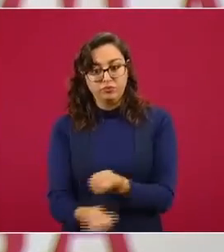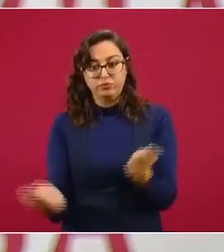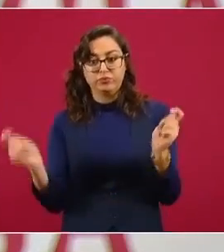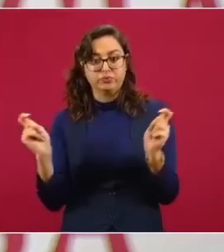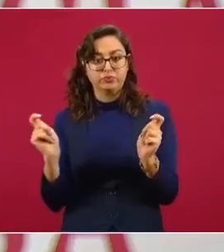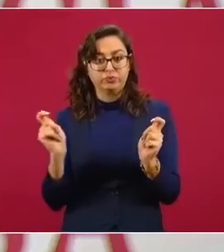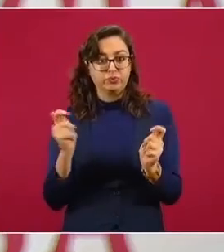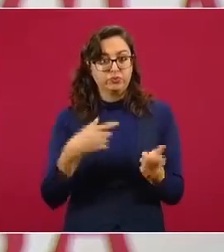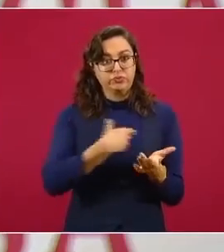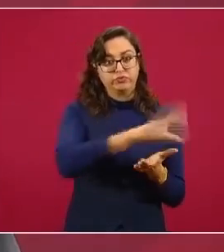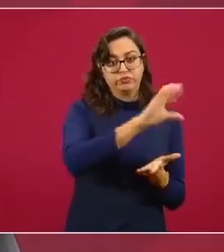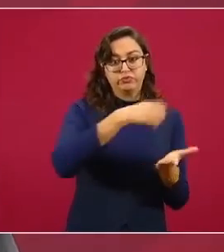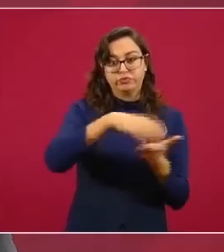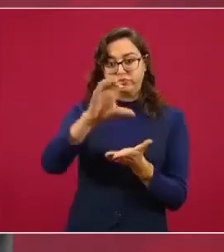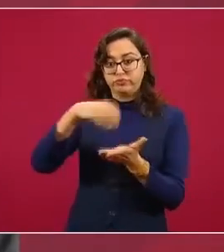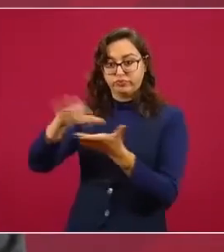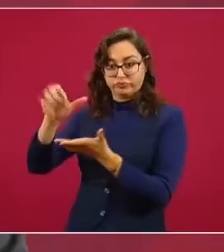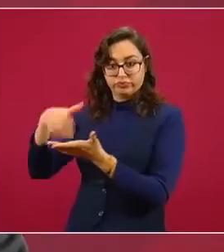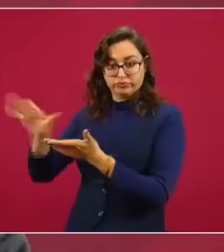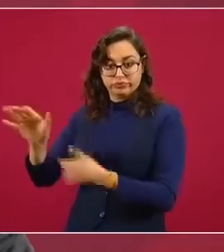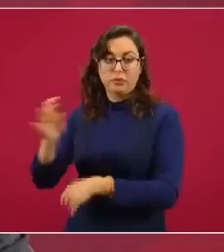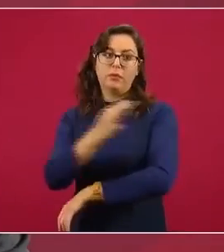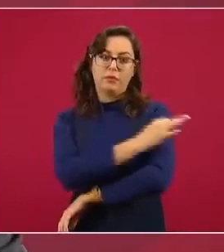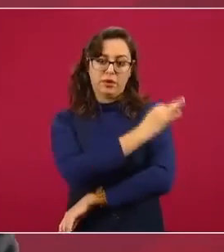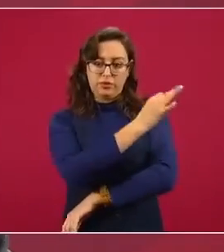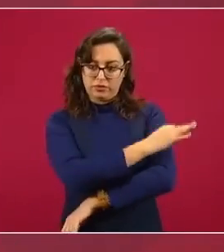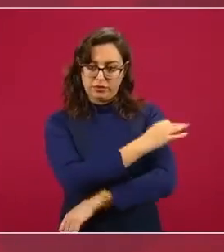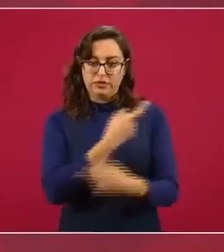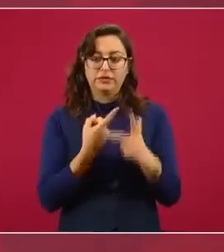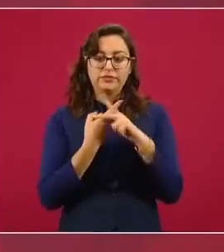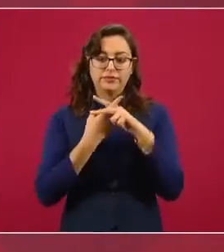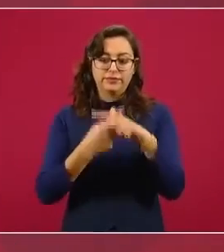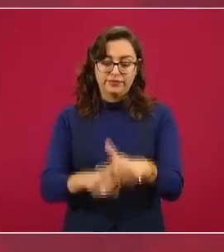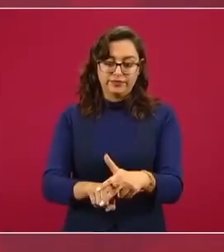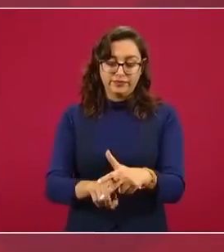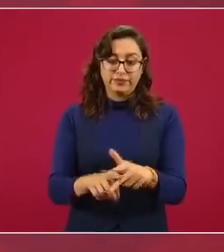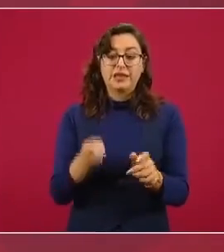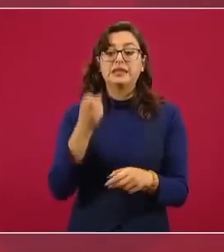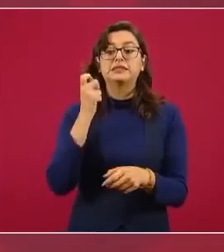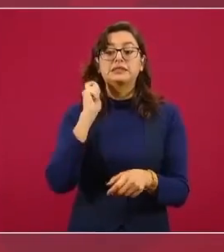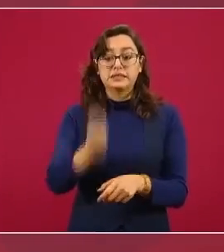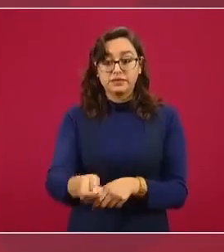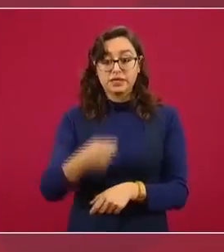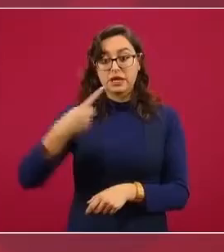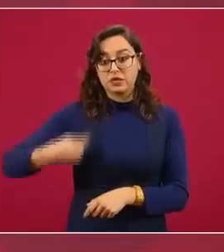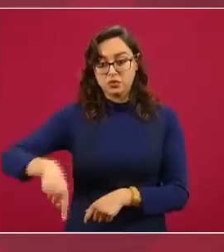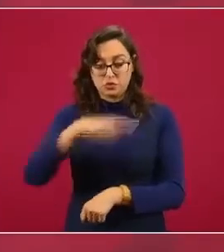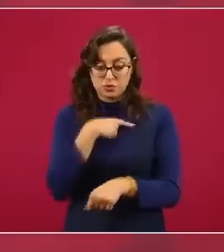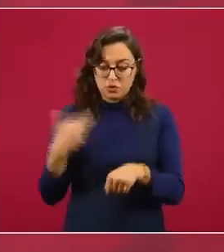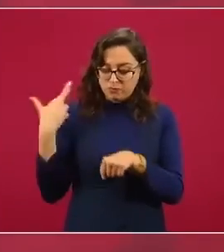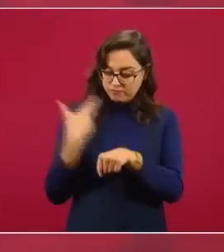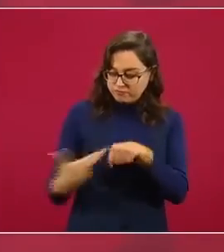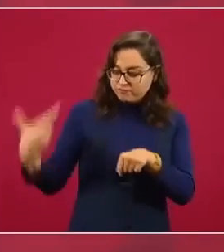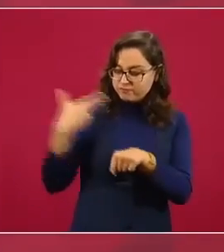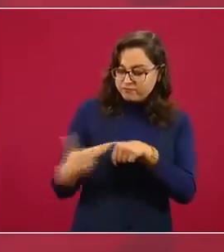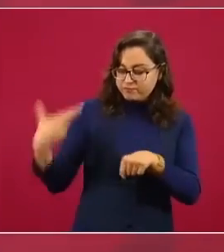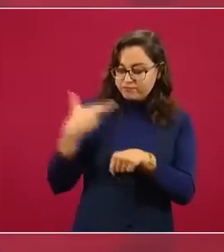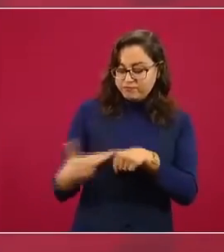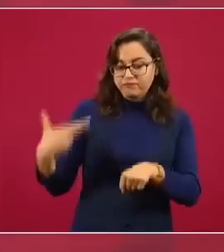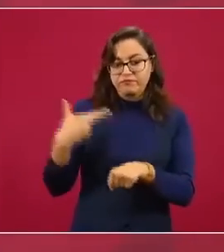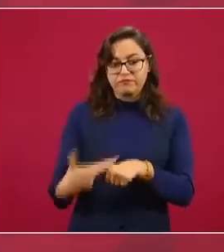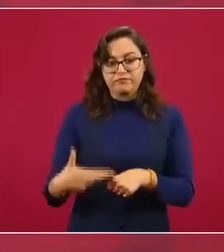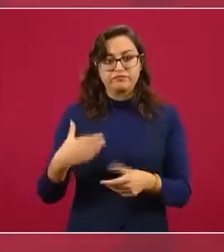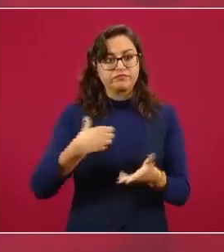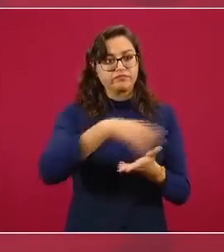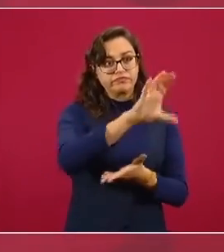Pfizer. Es decir, vamos a hacer todo este proceso hasta llegar a los